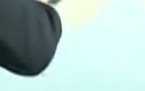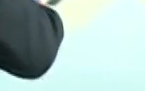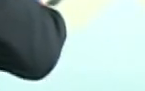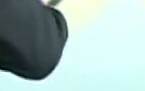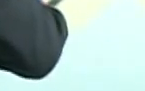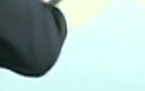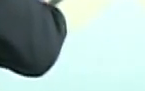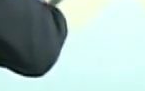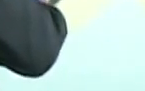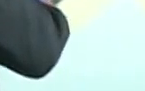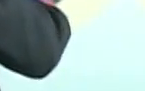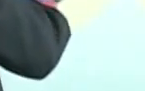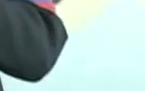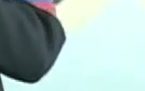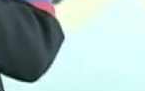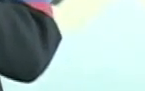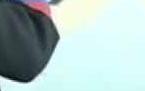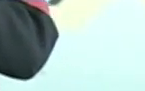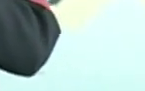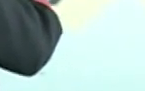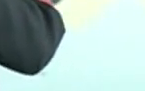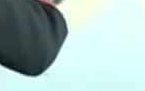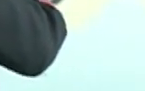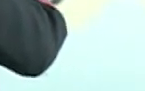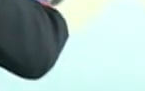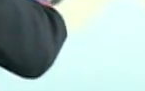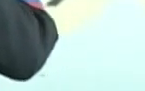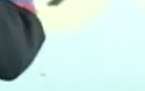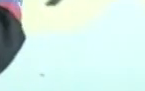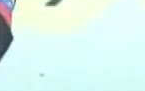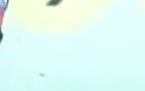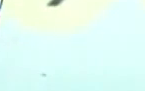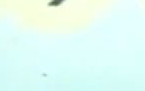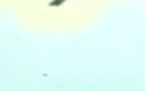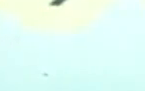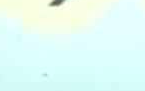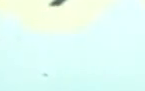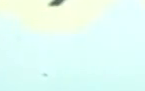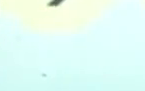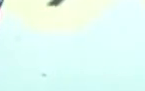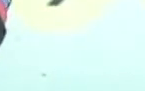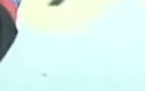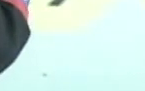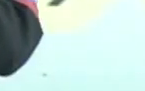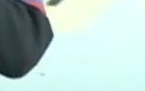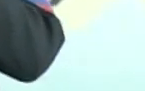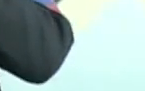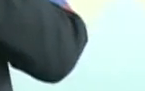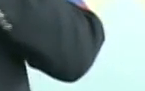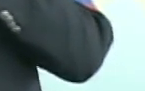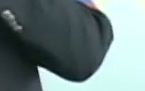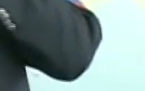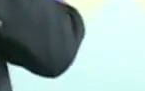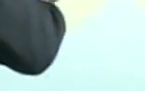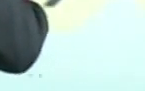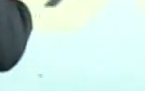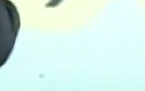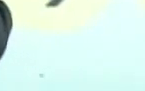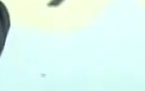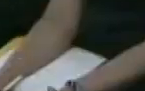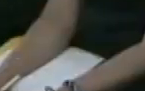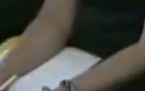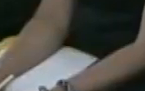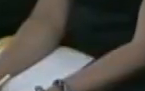después planteó aquella idea luminosa del por ahora. Le dio